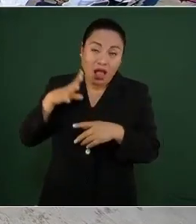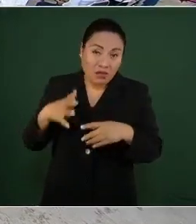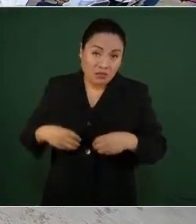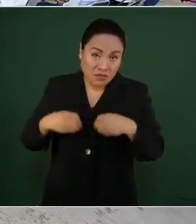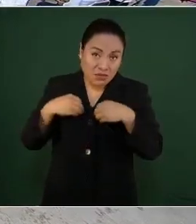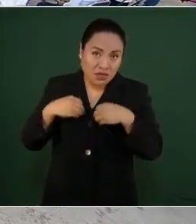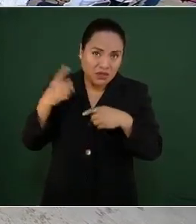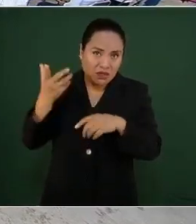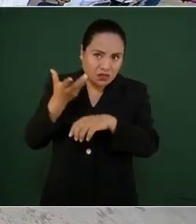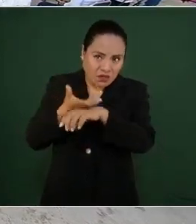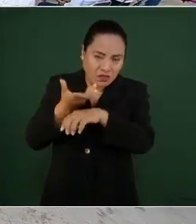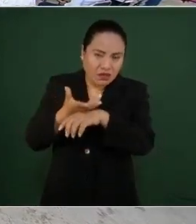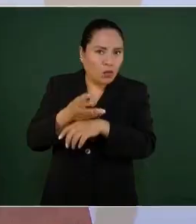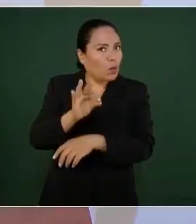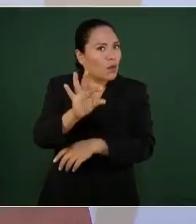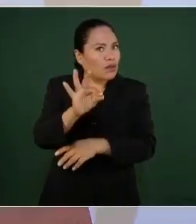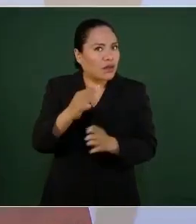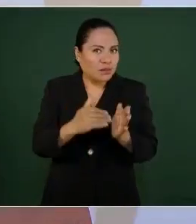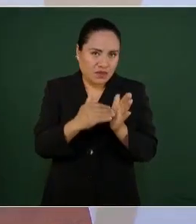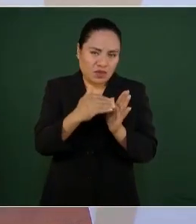en Estados Unidos.